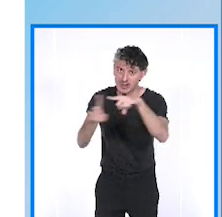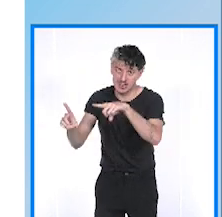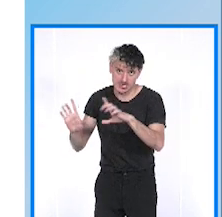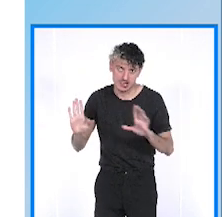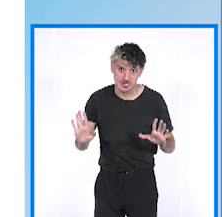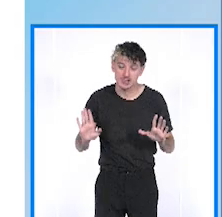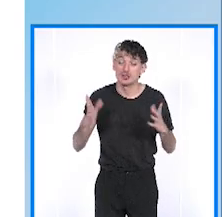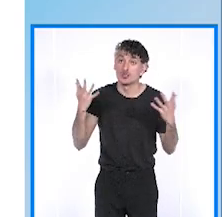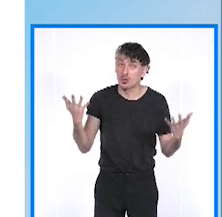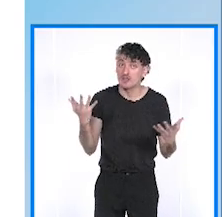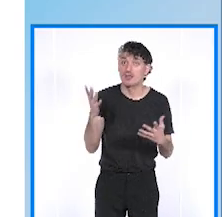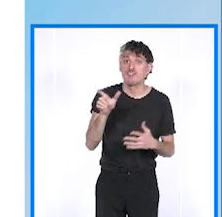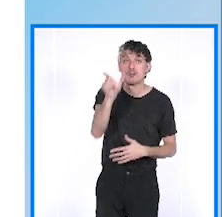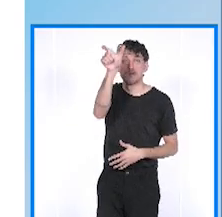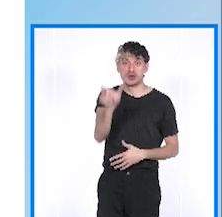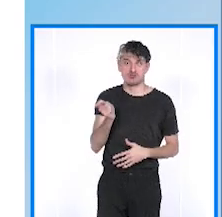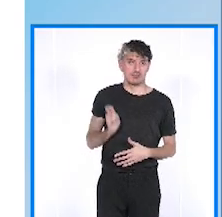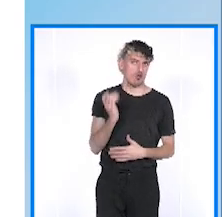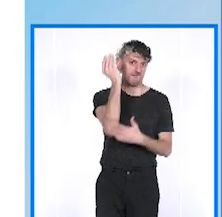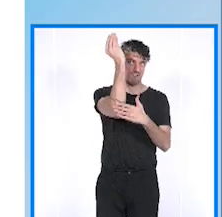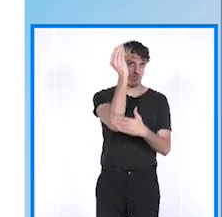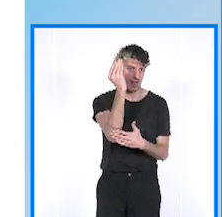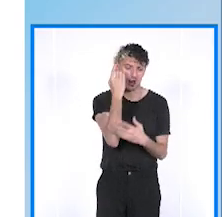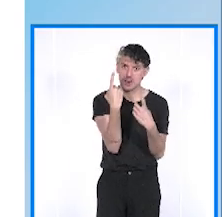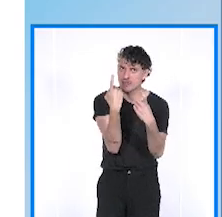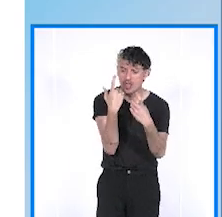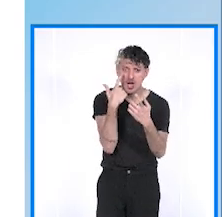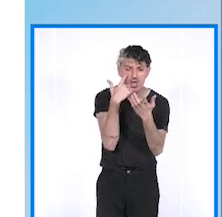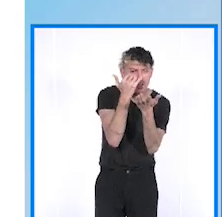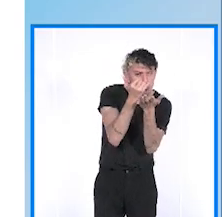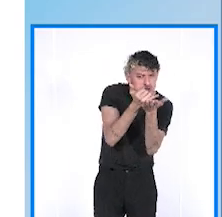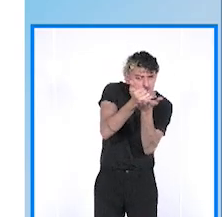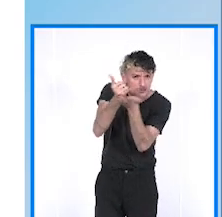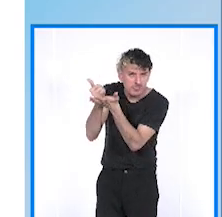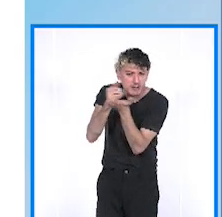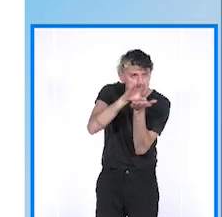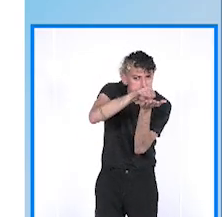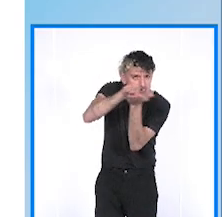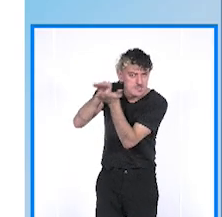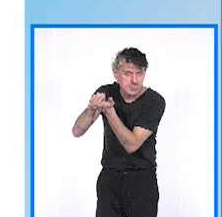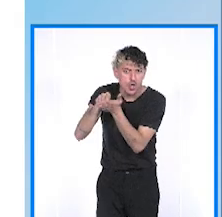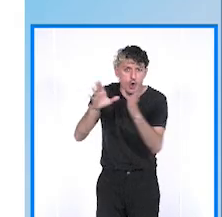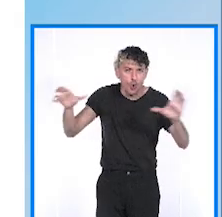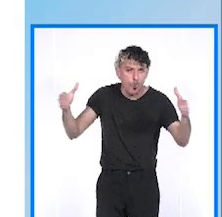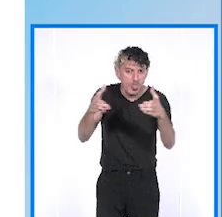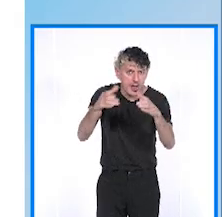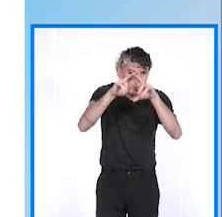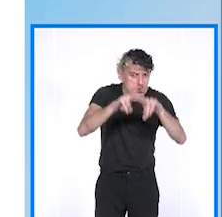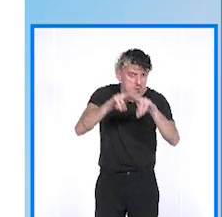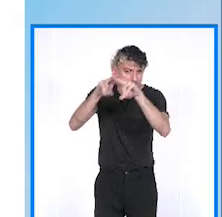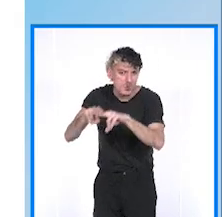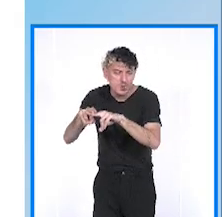conectoras tienen que tener una capacidad de de mapeo comunitario es decir que tienen que tener eh de manera eh